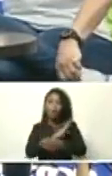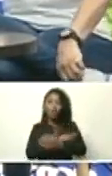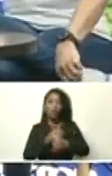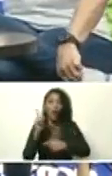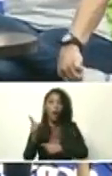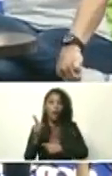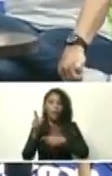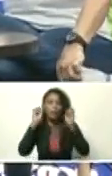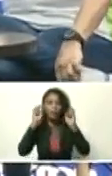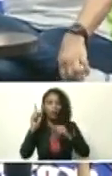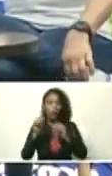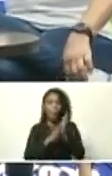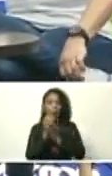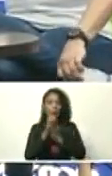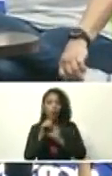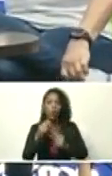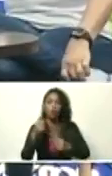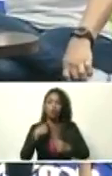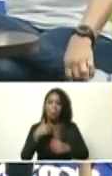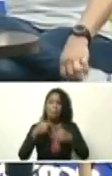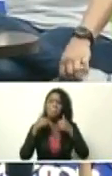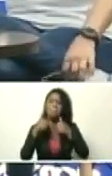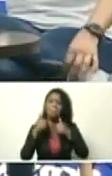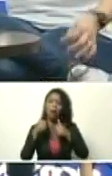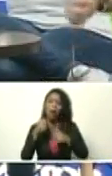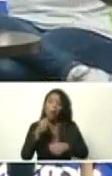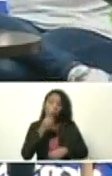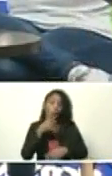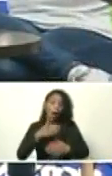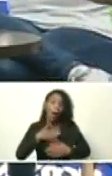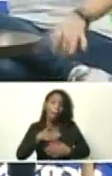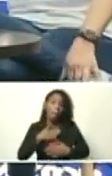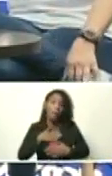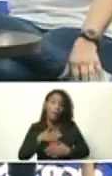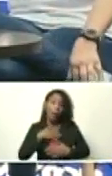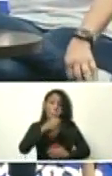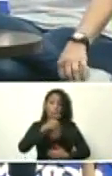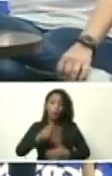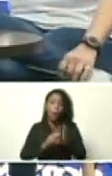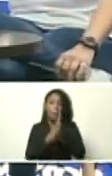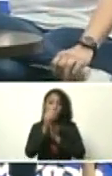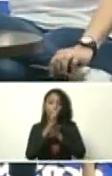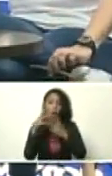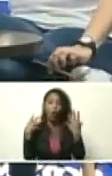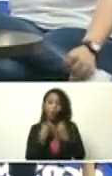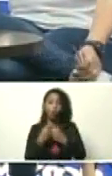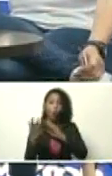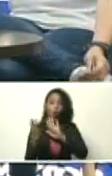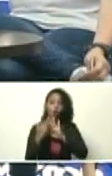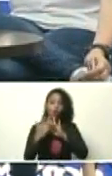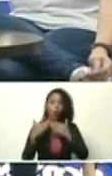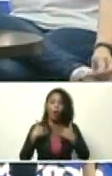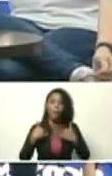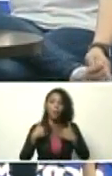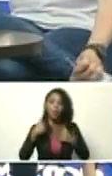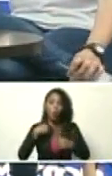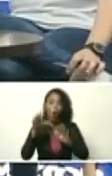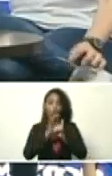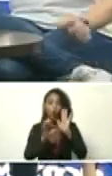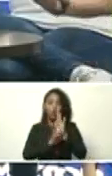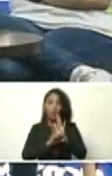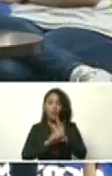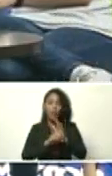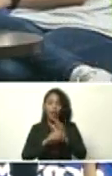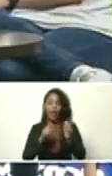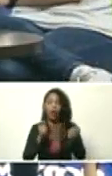área en tu emprendimiento? No, chévere, mira, a mí la gente de Emprender Juntos me contactó, hice el curso de manipulación de